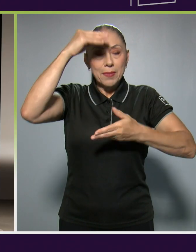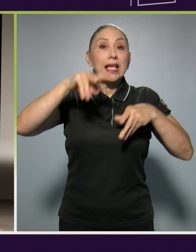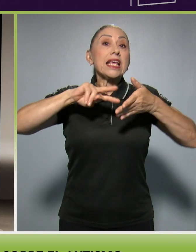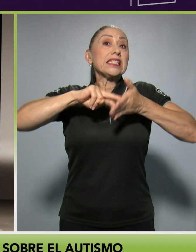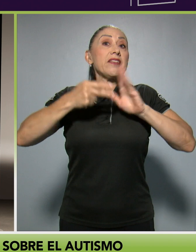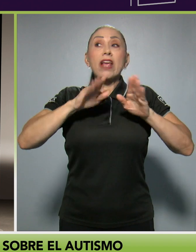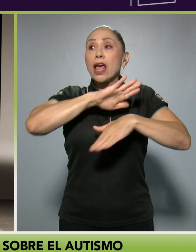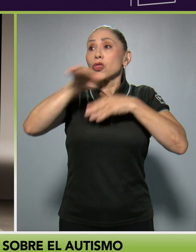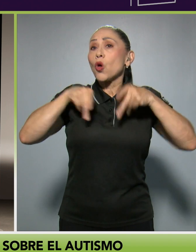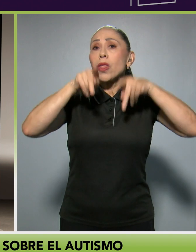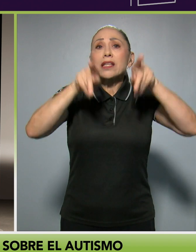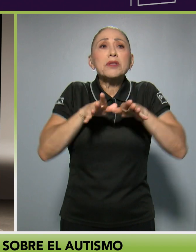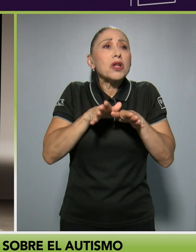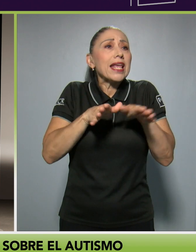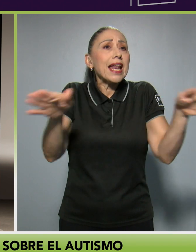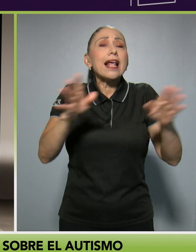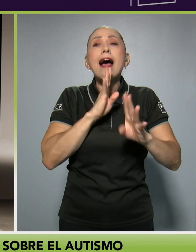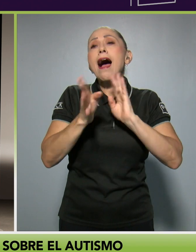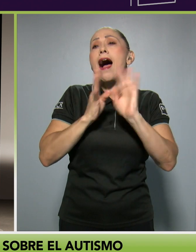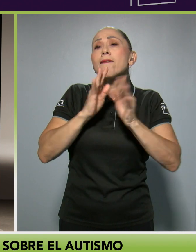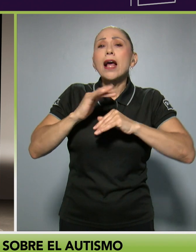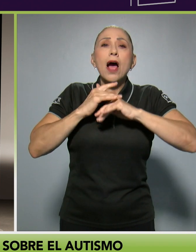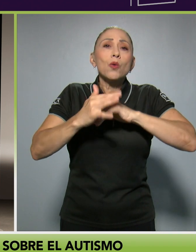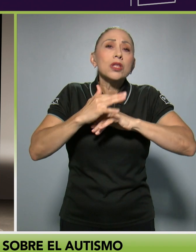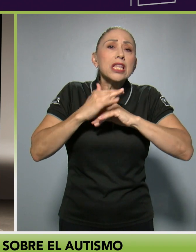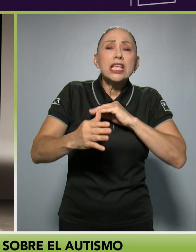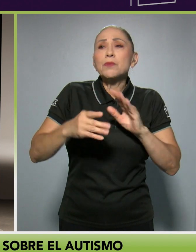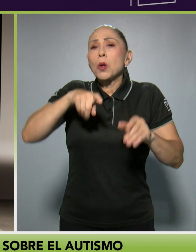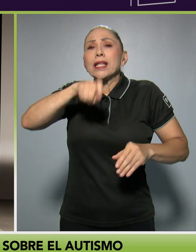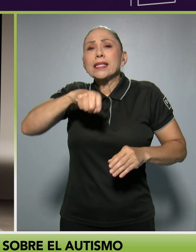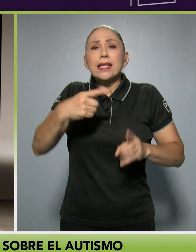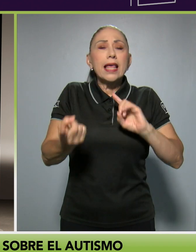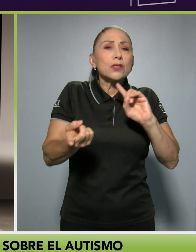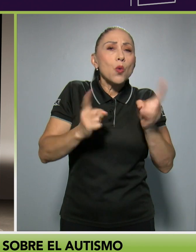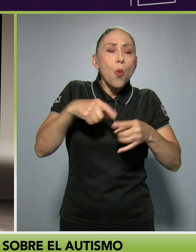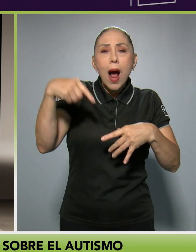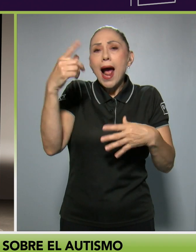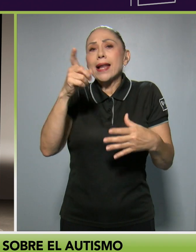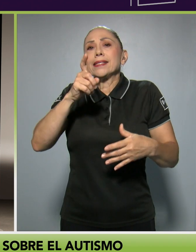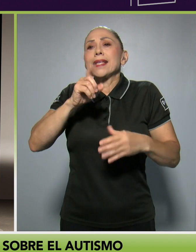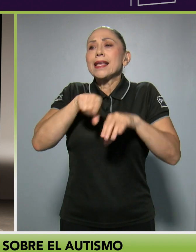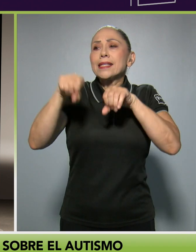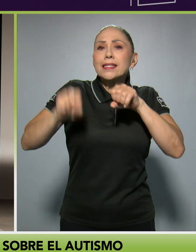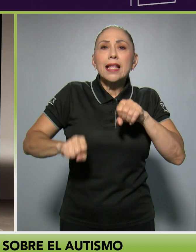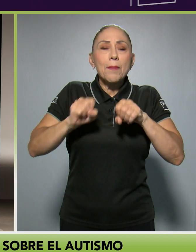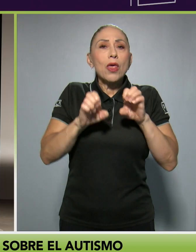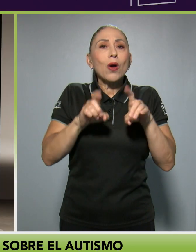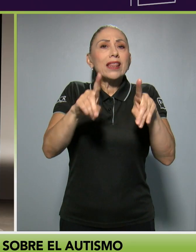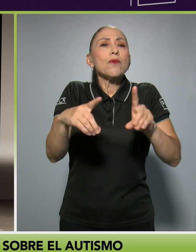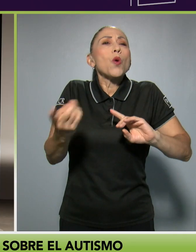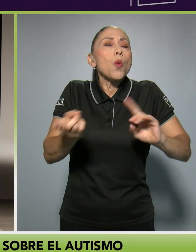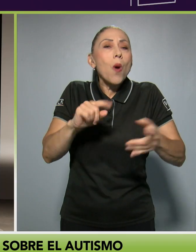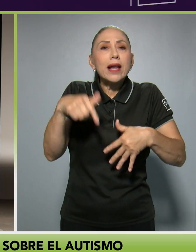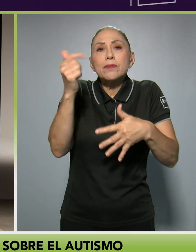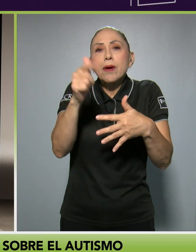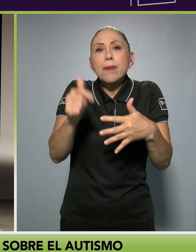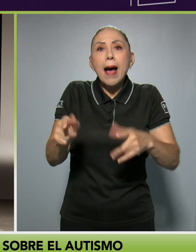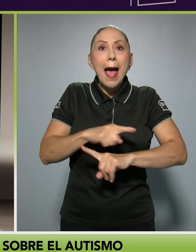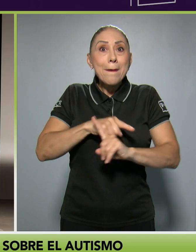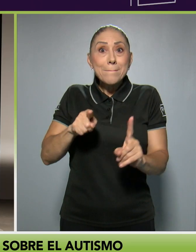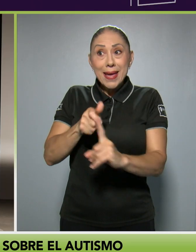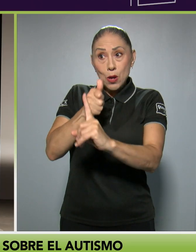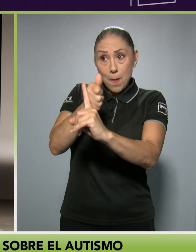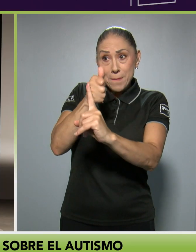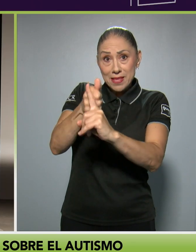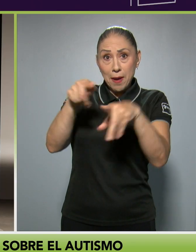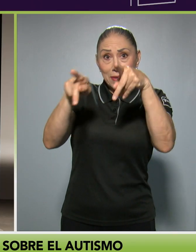el autismo, cuáles deberían ser las necesidades, cómo debería estar enfocado el sistema educativo, pero nunca escuchan a la persona autista